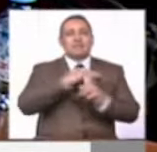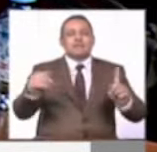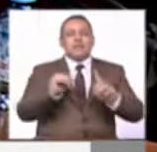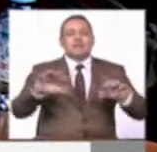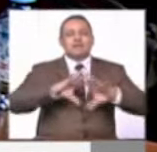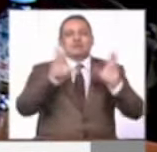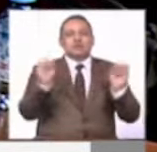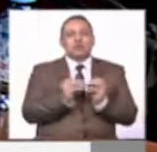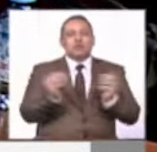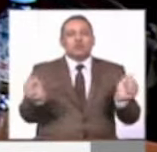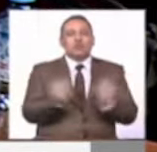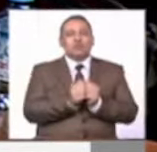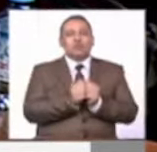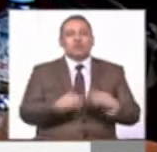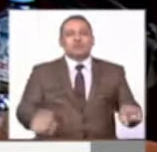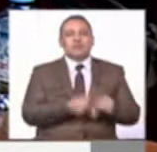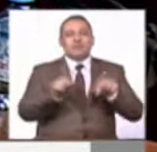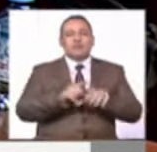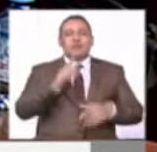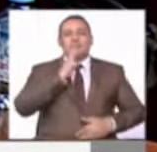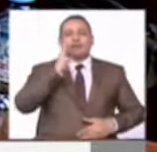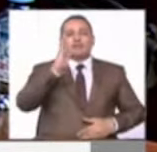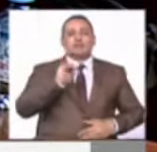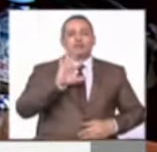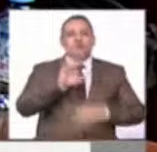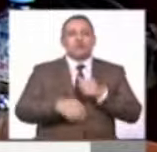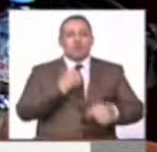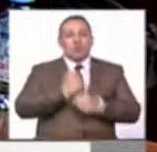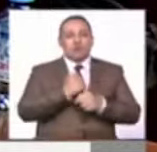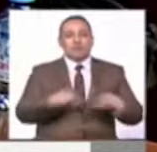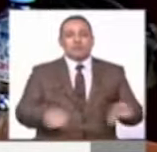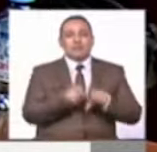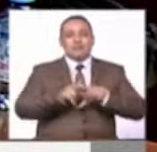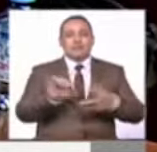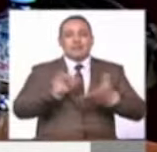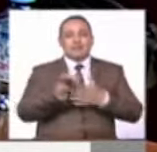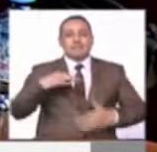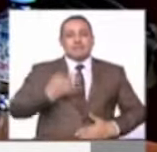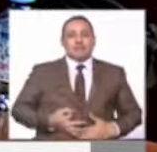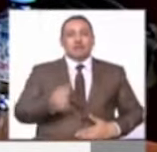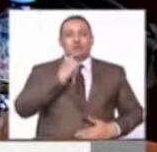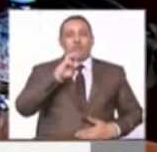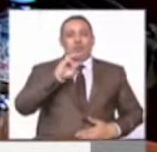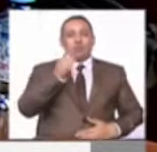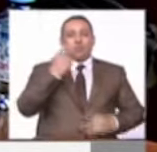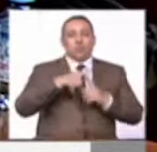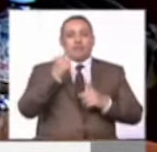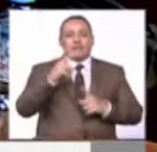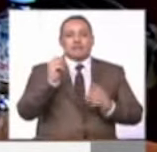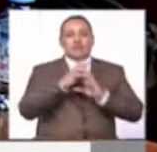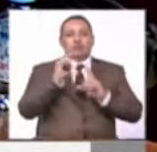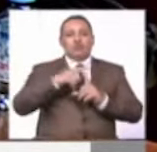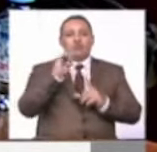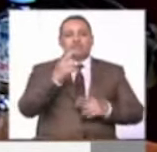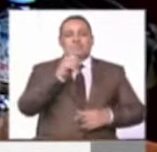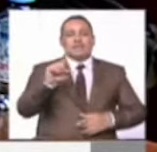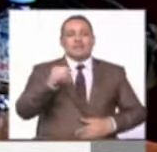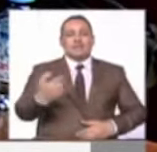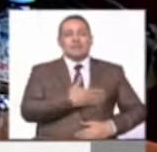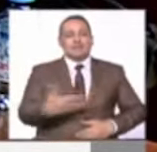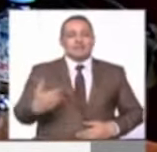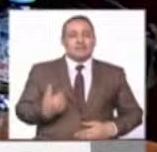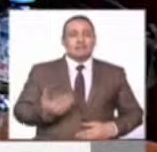su conjunto y el mandato es de 5 años y aquí el señor Walter presidente